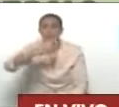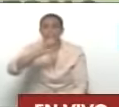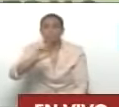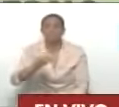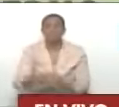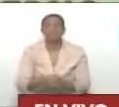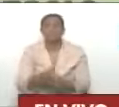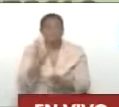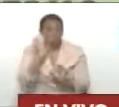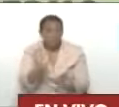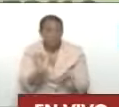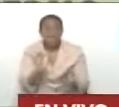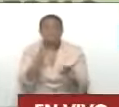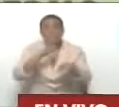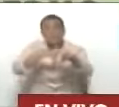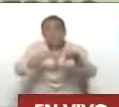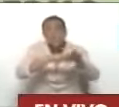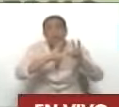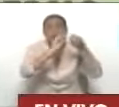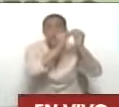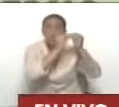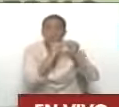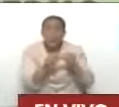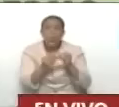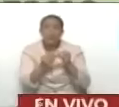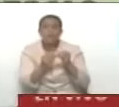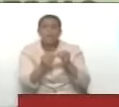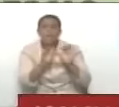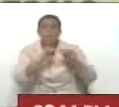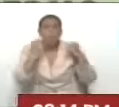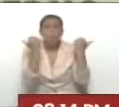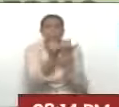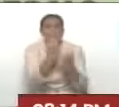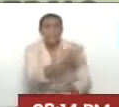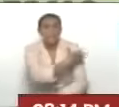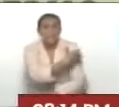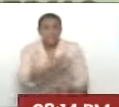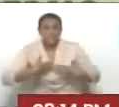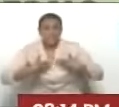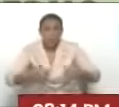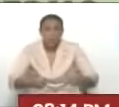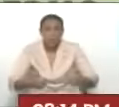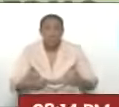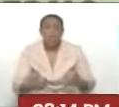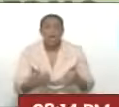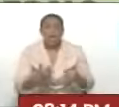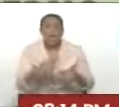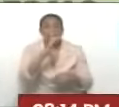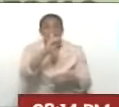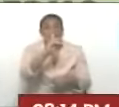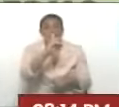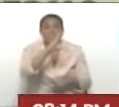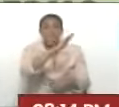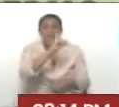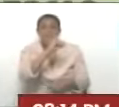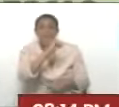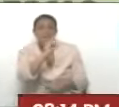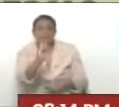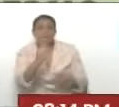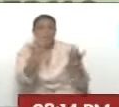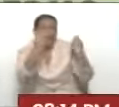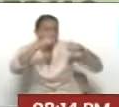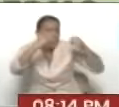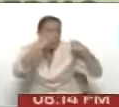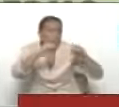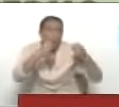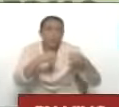María Baral, y él solicitó la rehabilitación integral del complejo de salud Manuela Sáenz, que tiene centro de diagnóstico integral, sala de rehabilitación